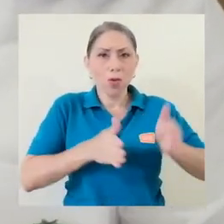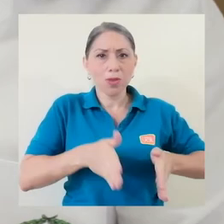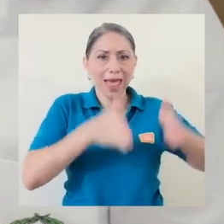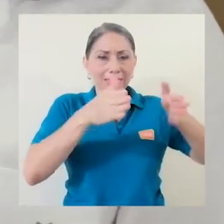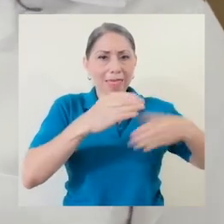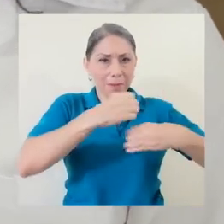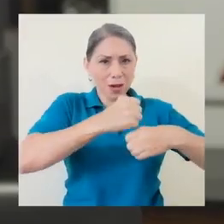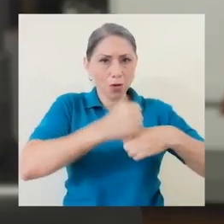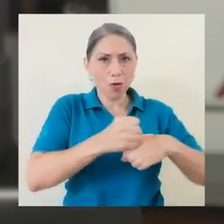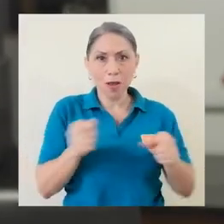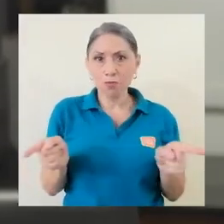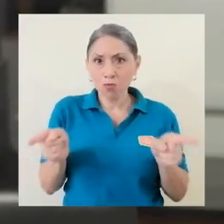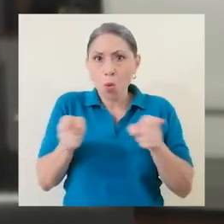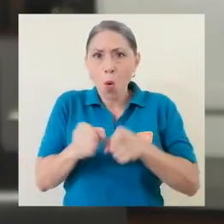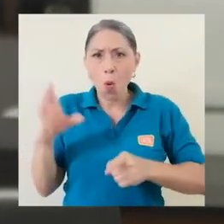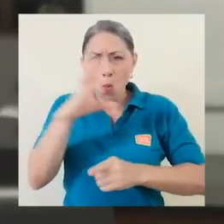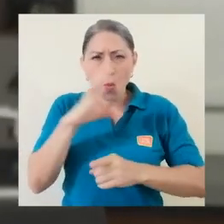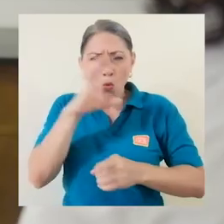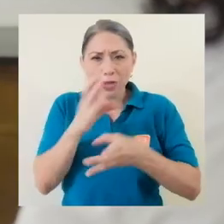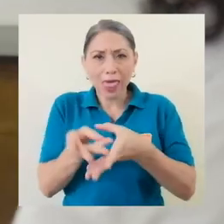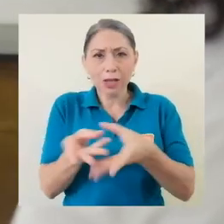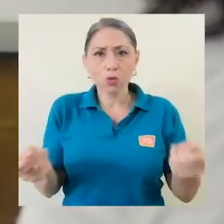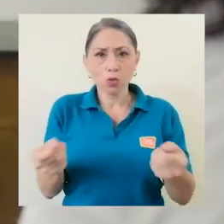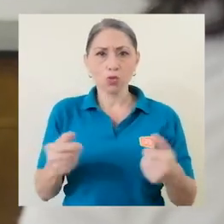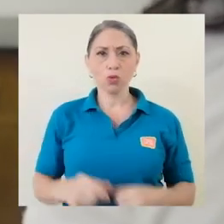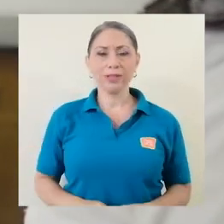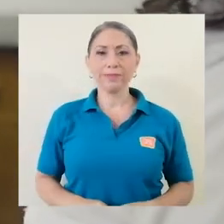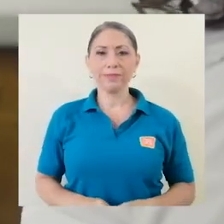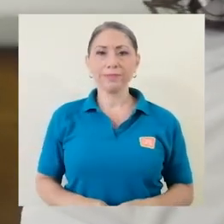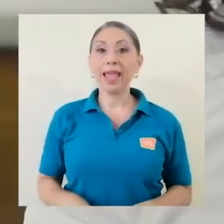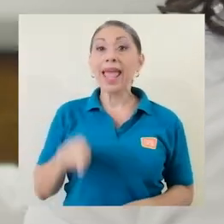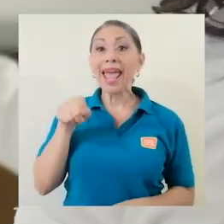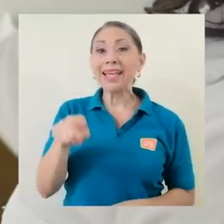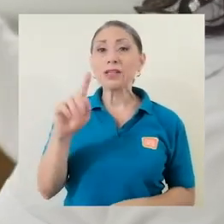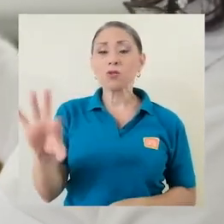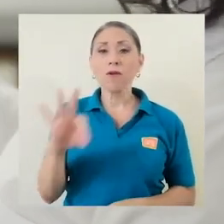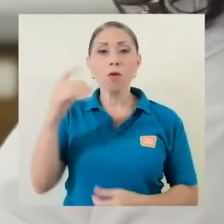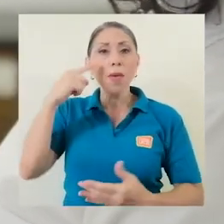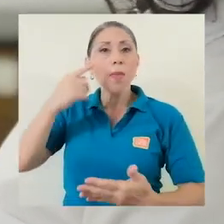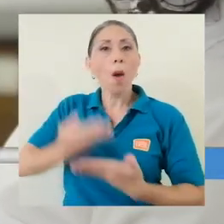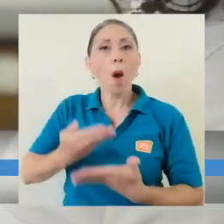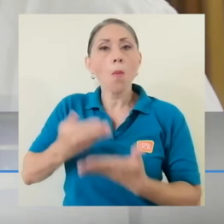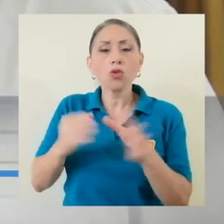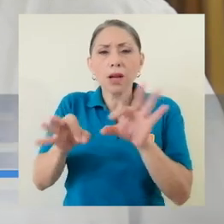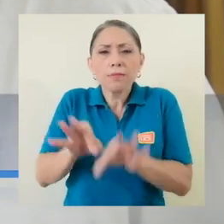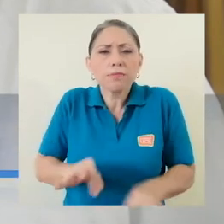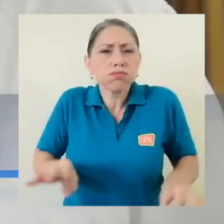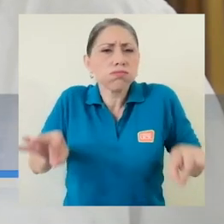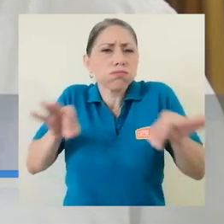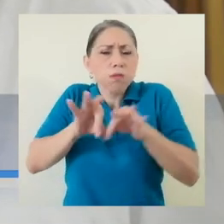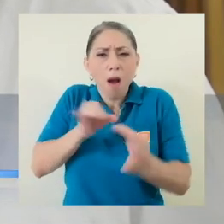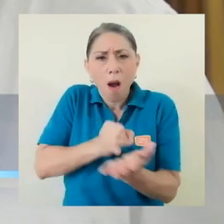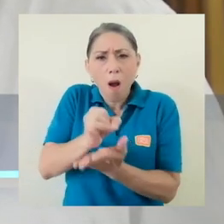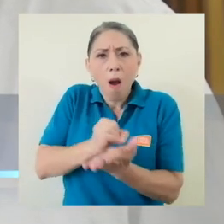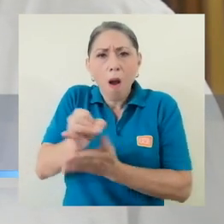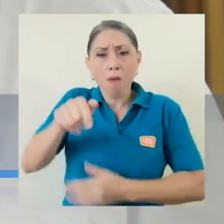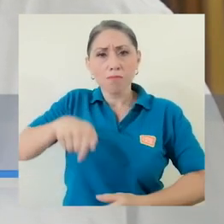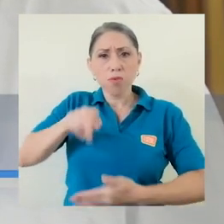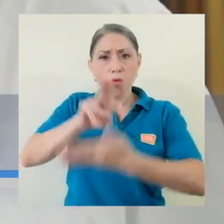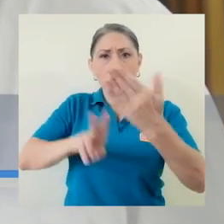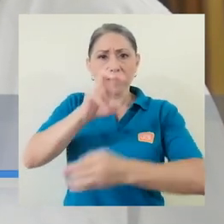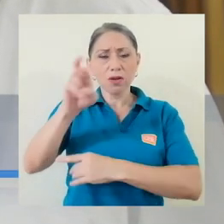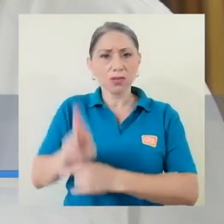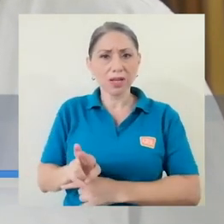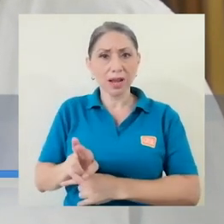de Microbiología en la urgente búsqueda de soluciones. Eso es una de las formas de demostrar el valor que tiene la investigación